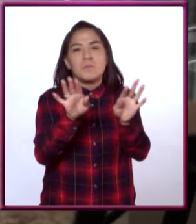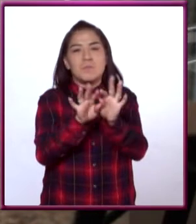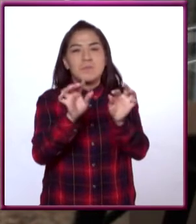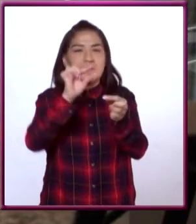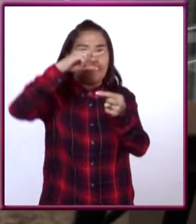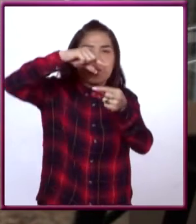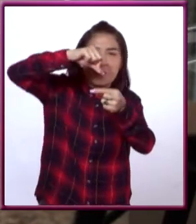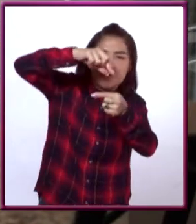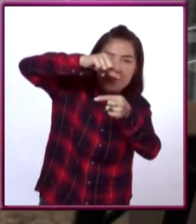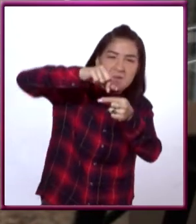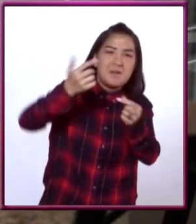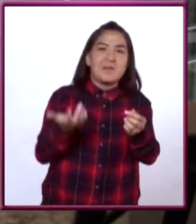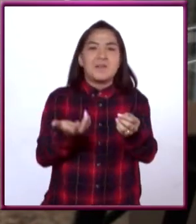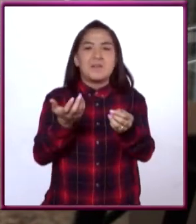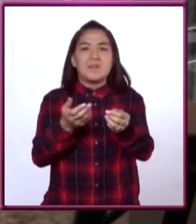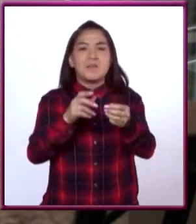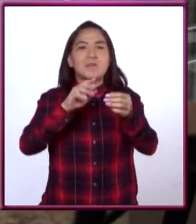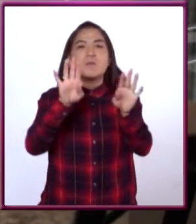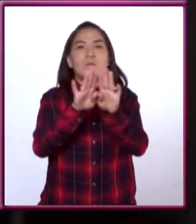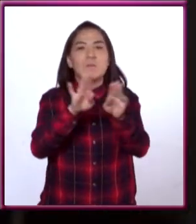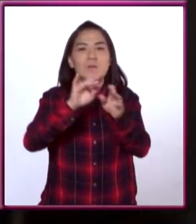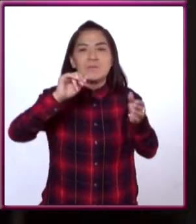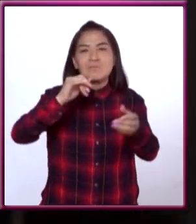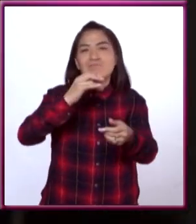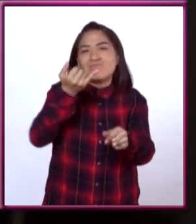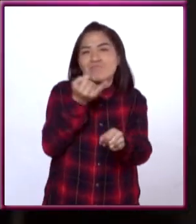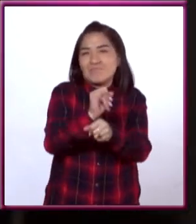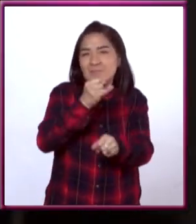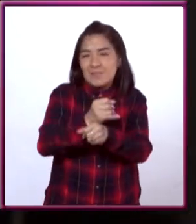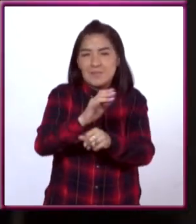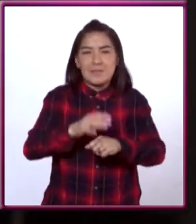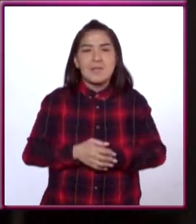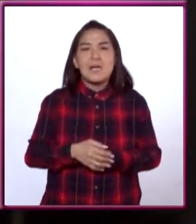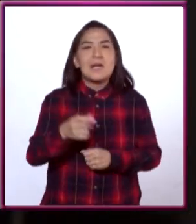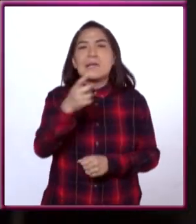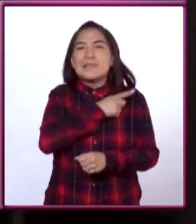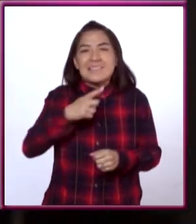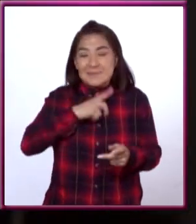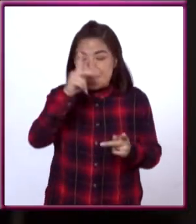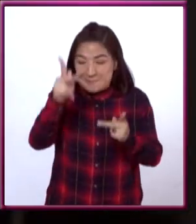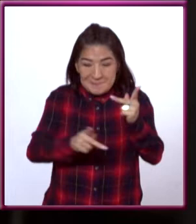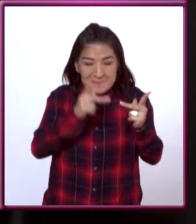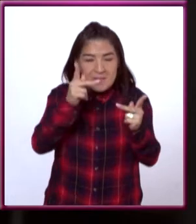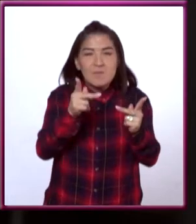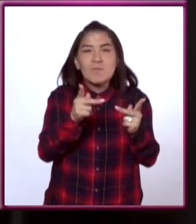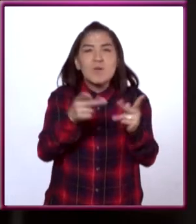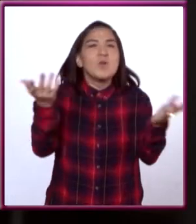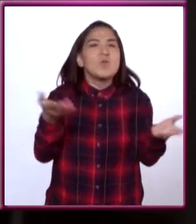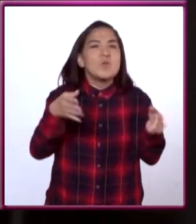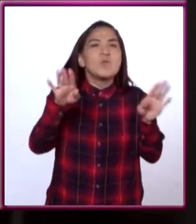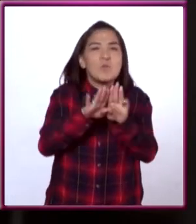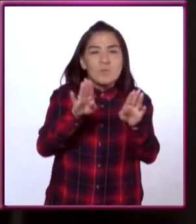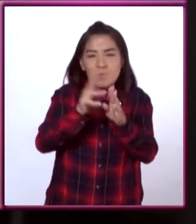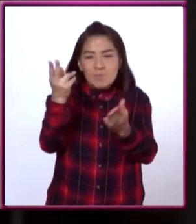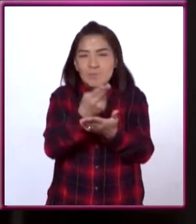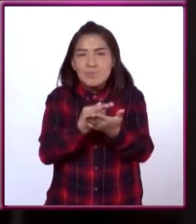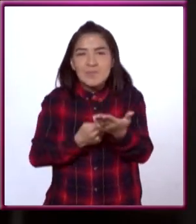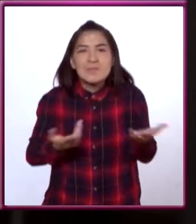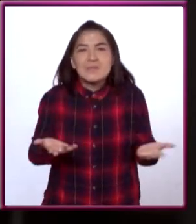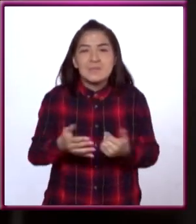flecha o un ensamble. ¿Qué tan exacto deben ser estos